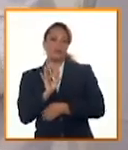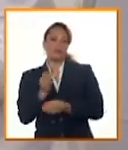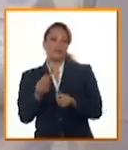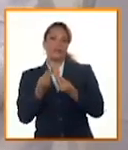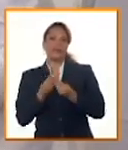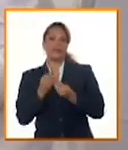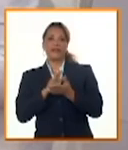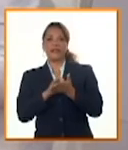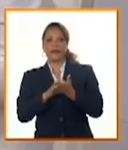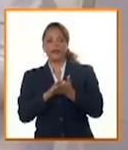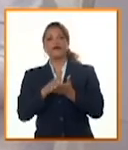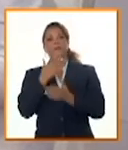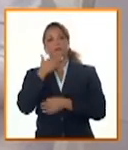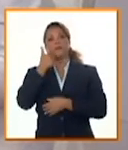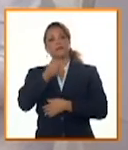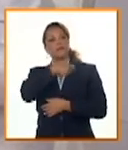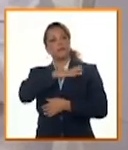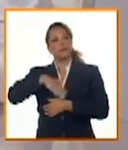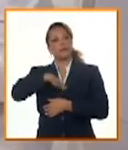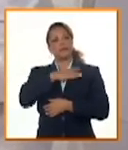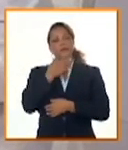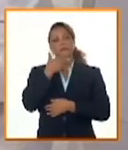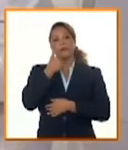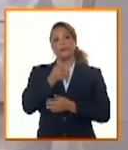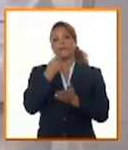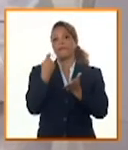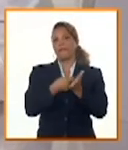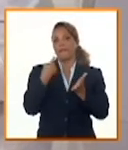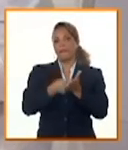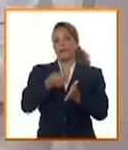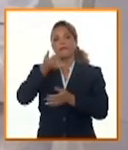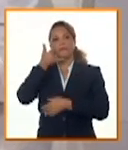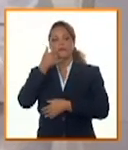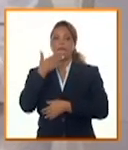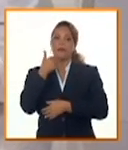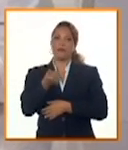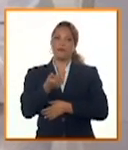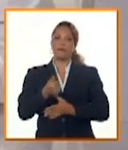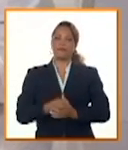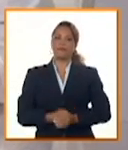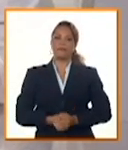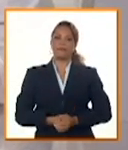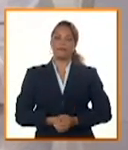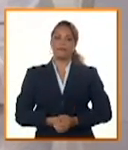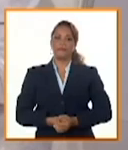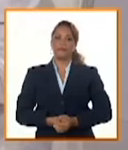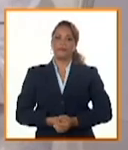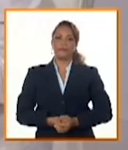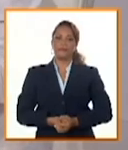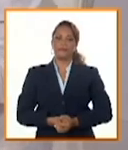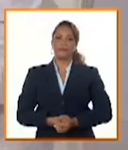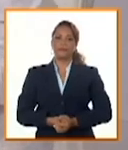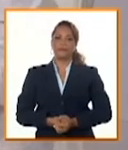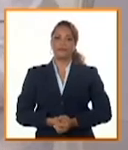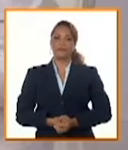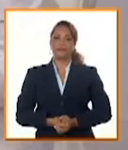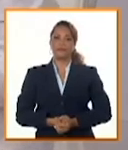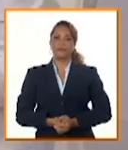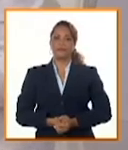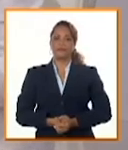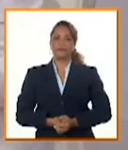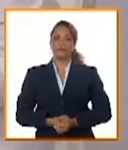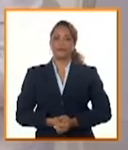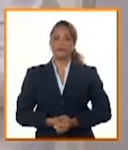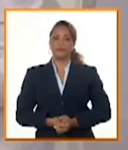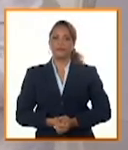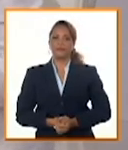toda la población también se beneficie de estos descuentos de estos de estas bonificaciones ahora es importante que